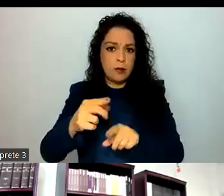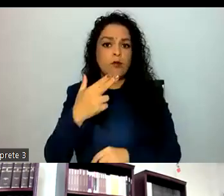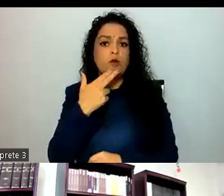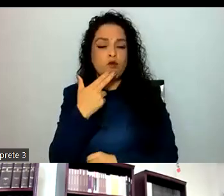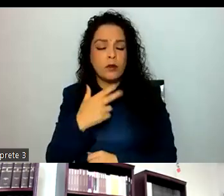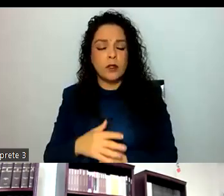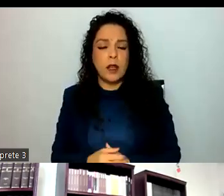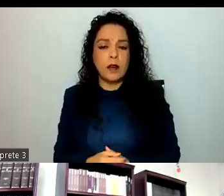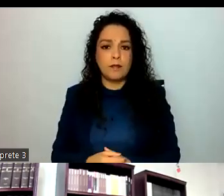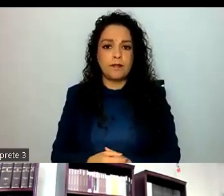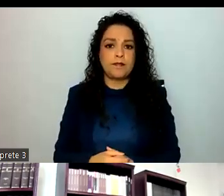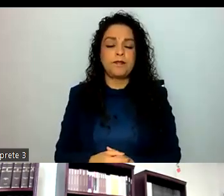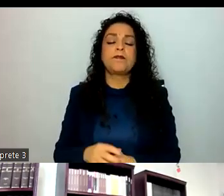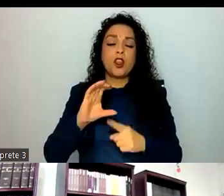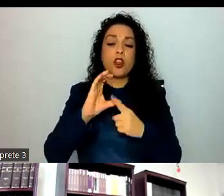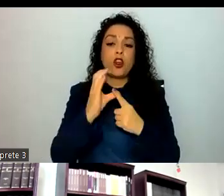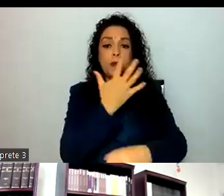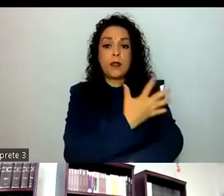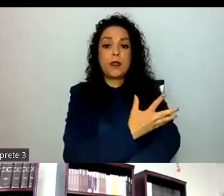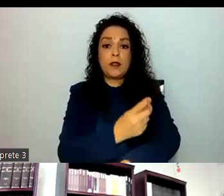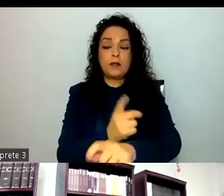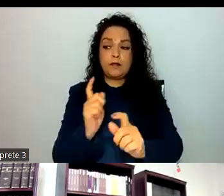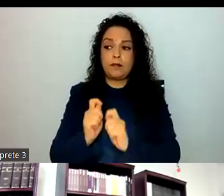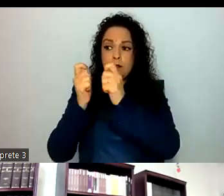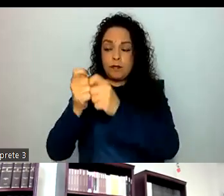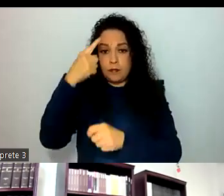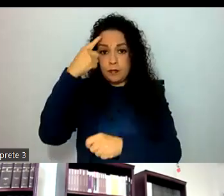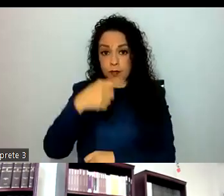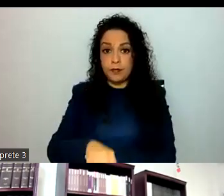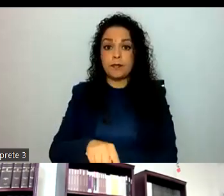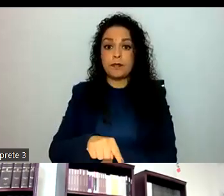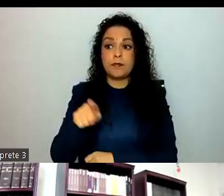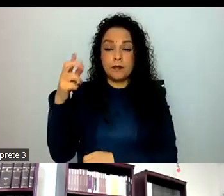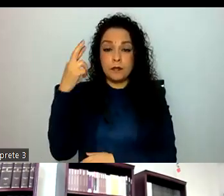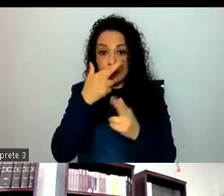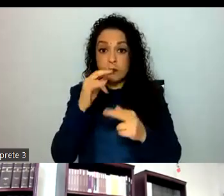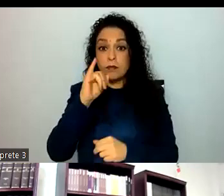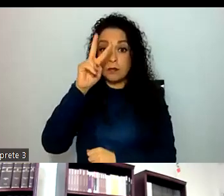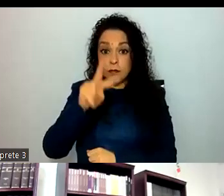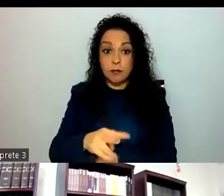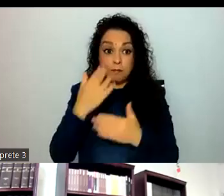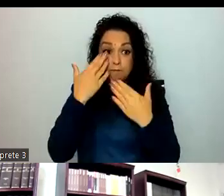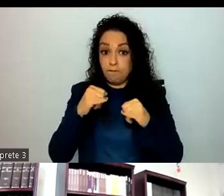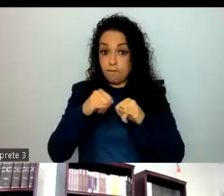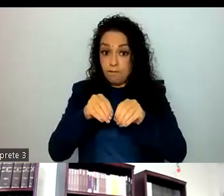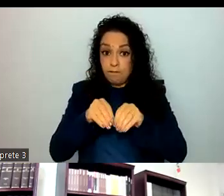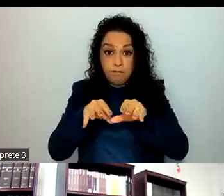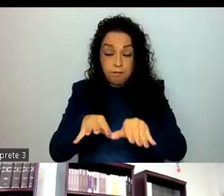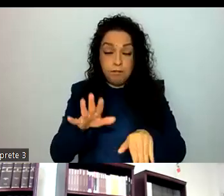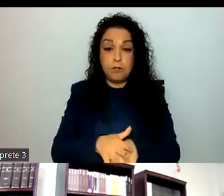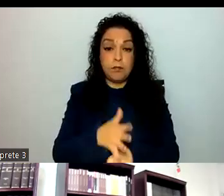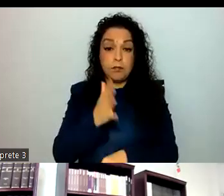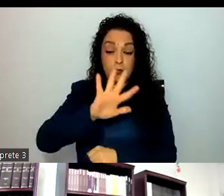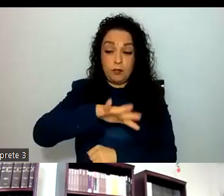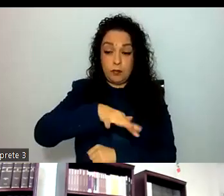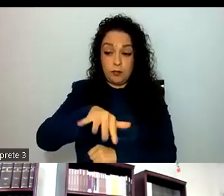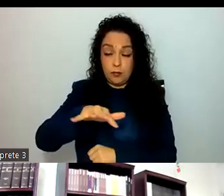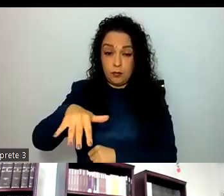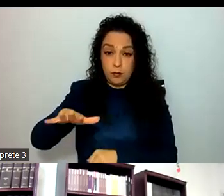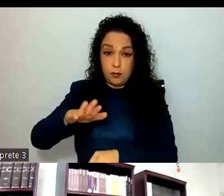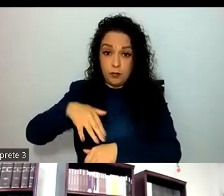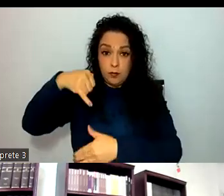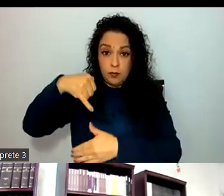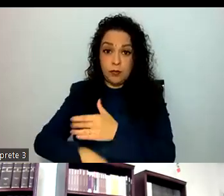solicitó someter a Comité de Transparencia para declarar la inexistencia de la información requerida, toda vez que después de realizar una búsqueda en el